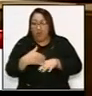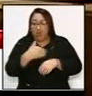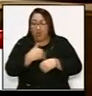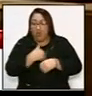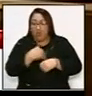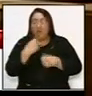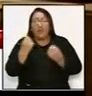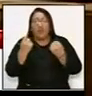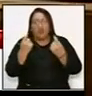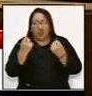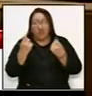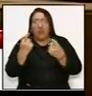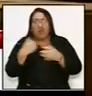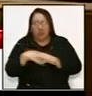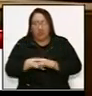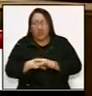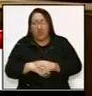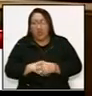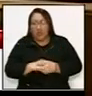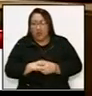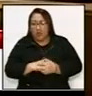lo entiendo dentro del